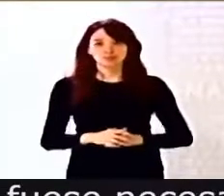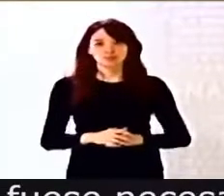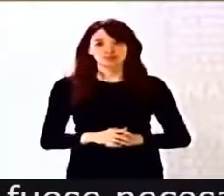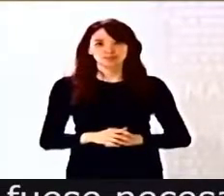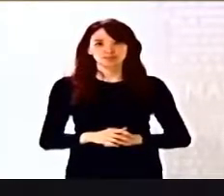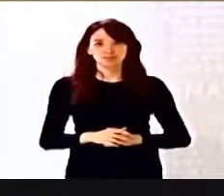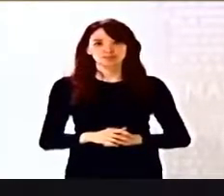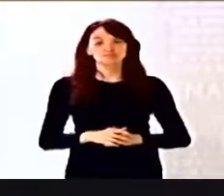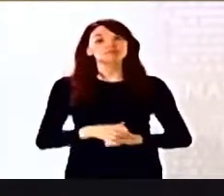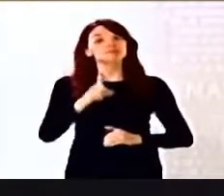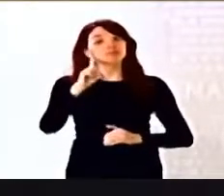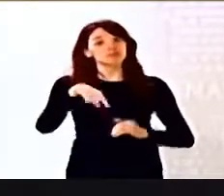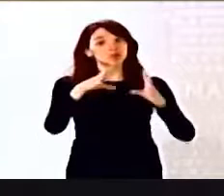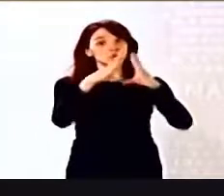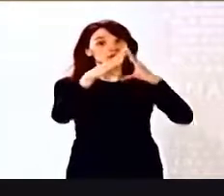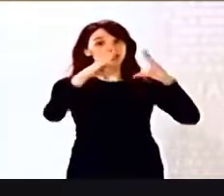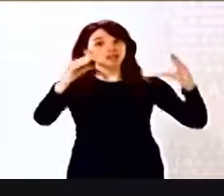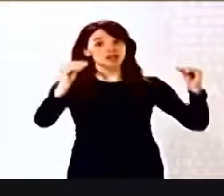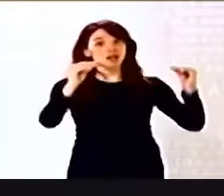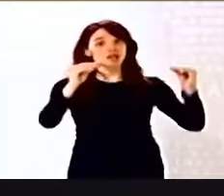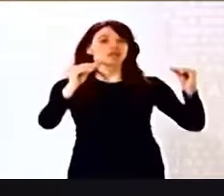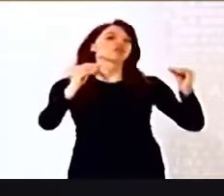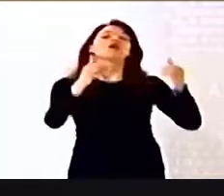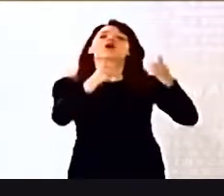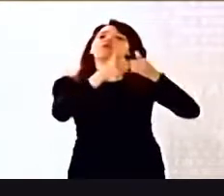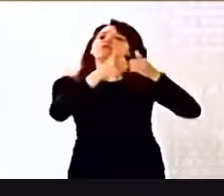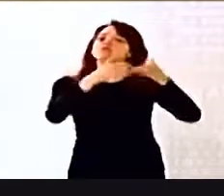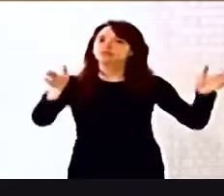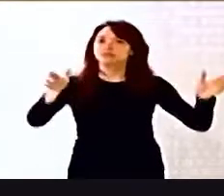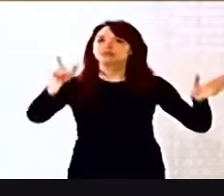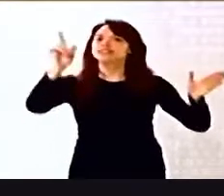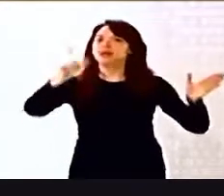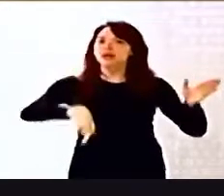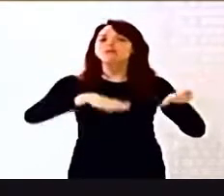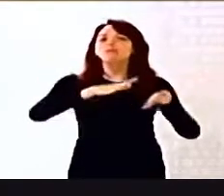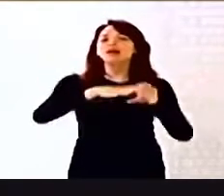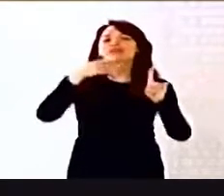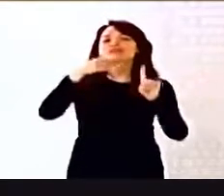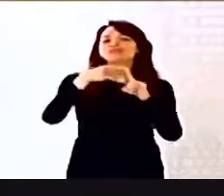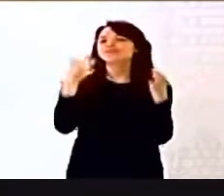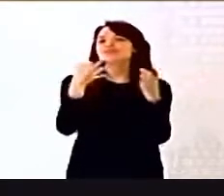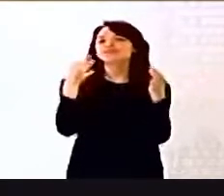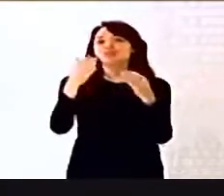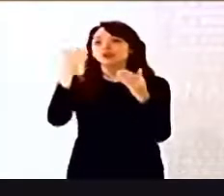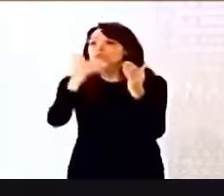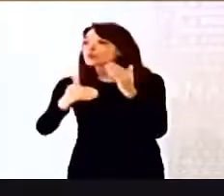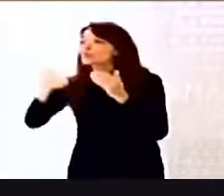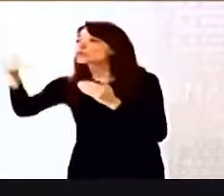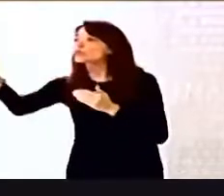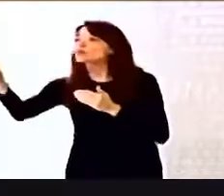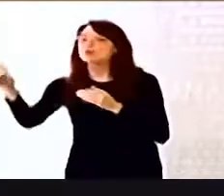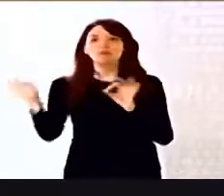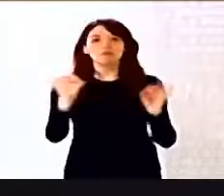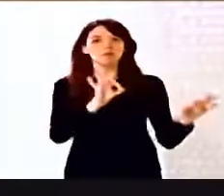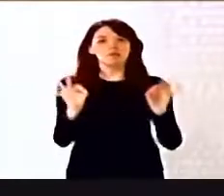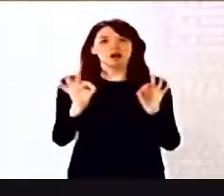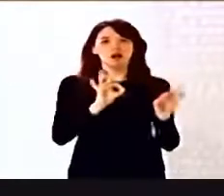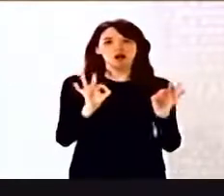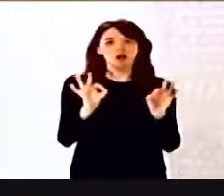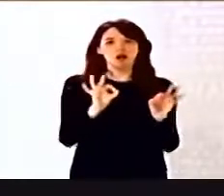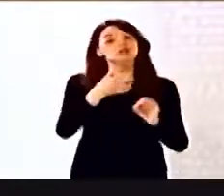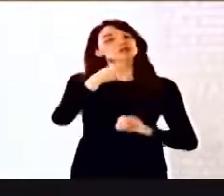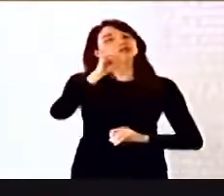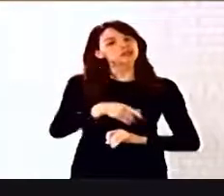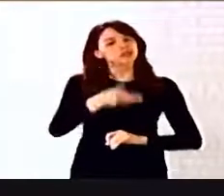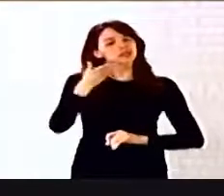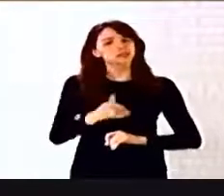Vamos a abrir las universidades también para condicionarlas para las fases futuras y, lo que es más importante, vamos a abrir